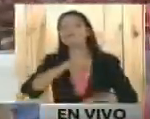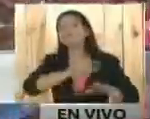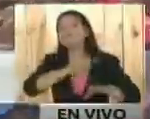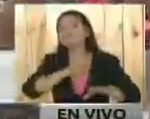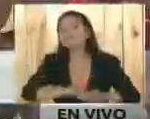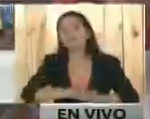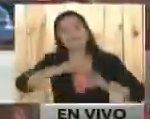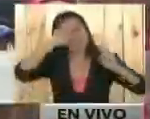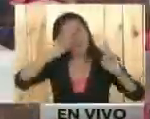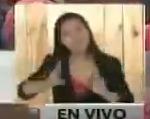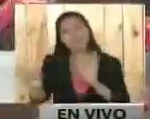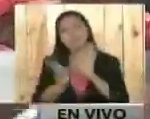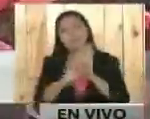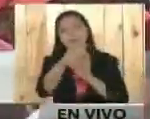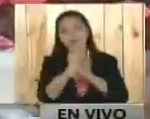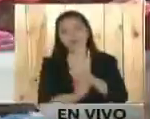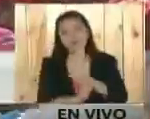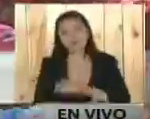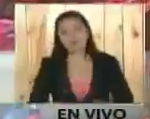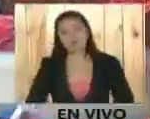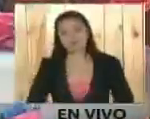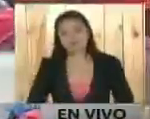que respeten la Constitución.